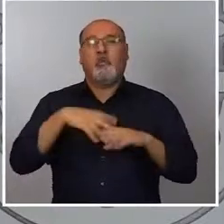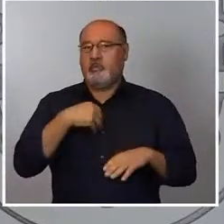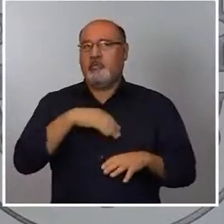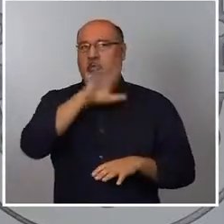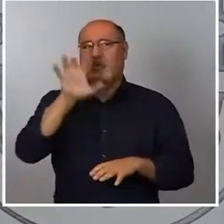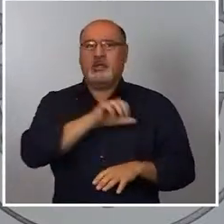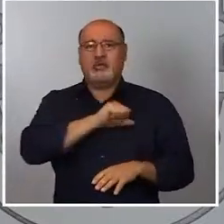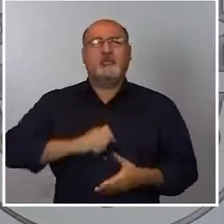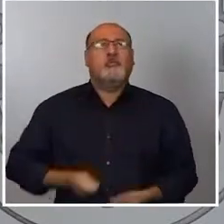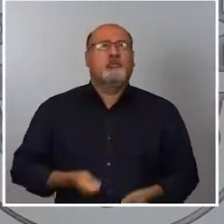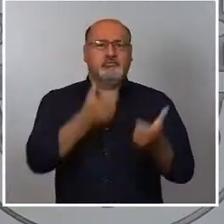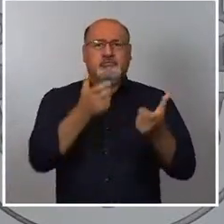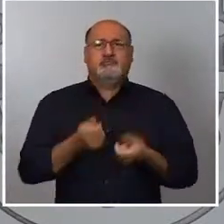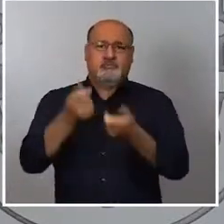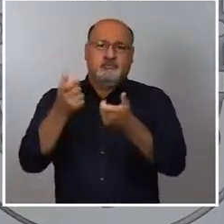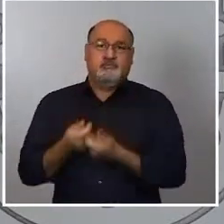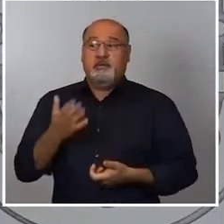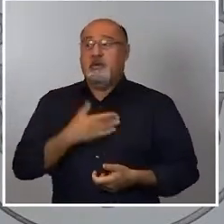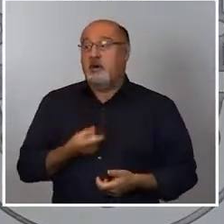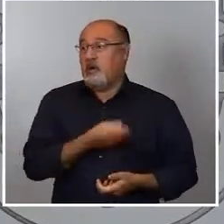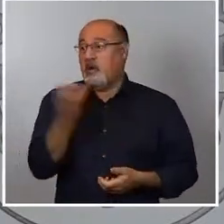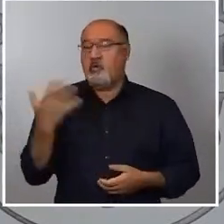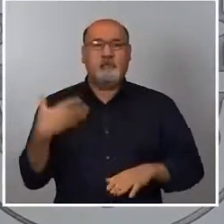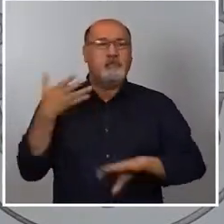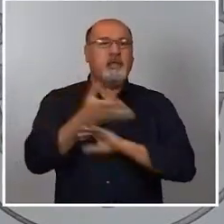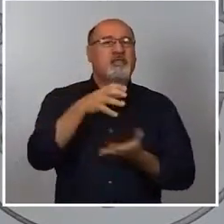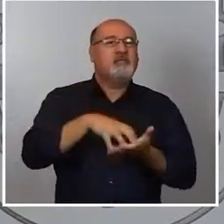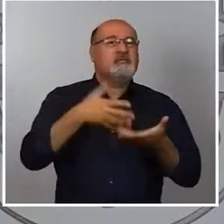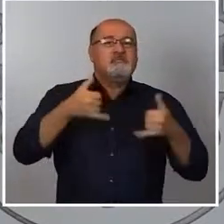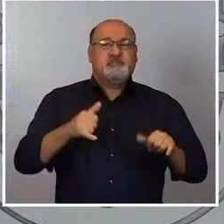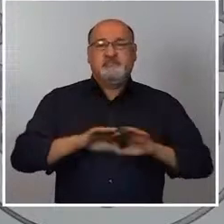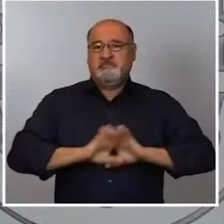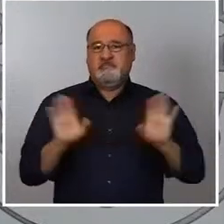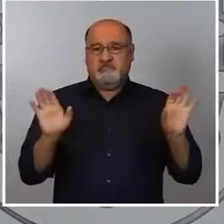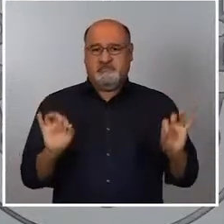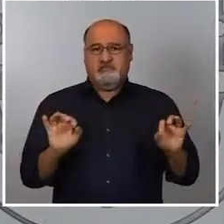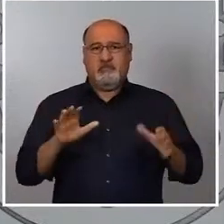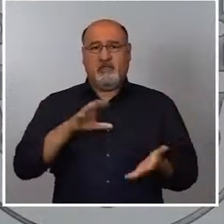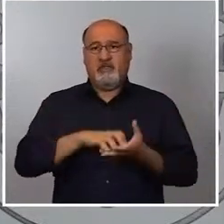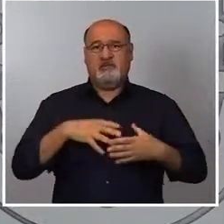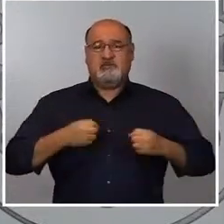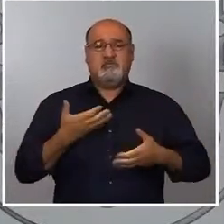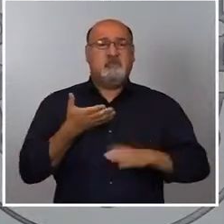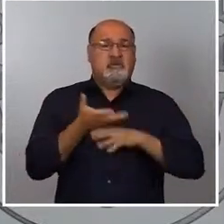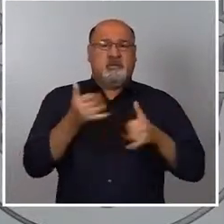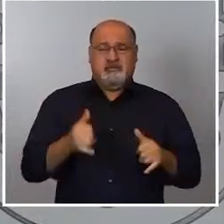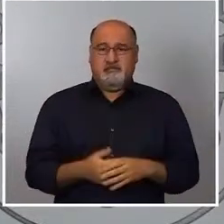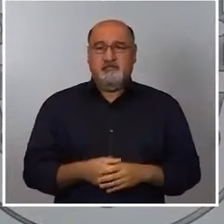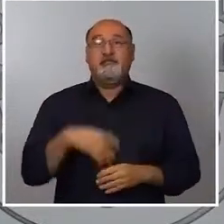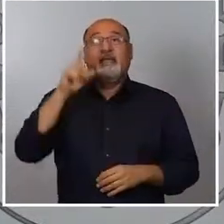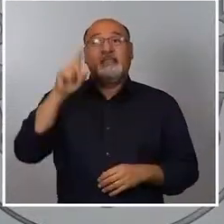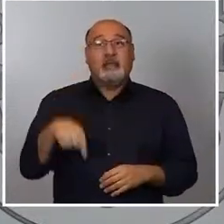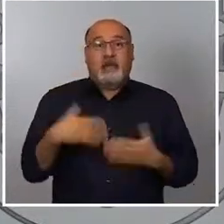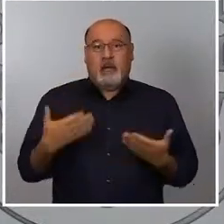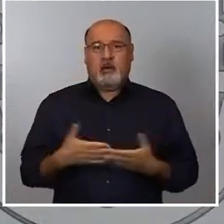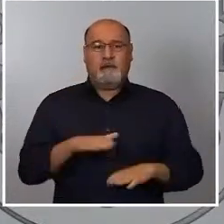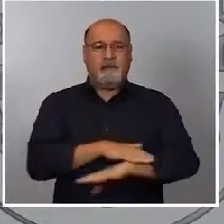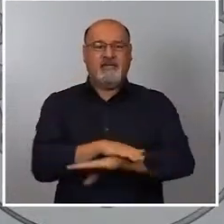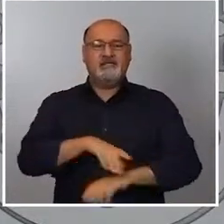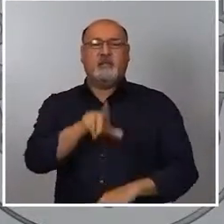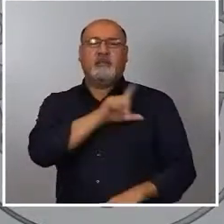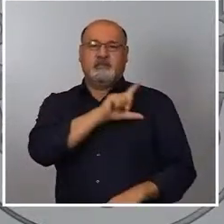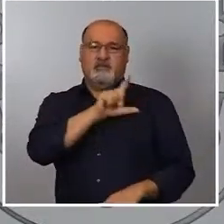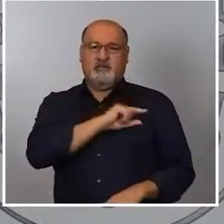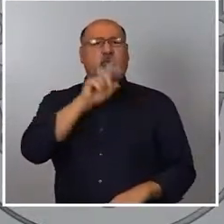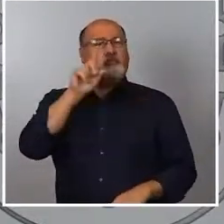a los centros de salud para para su atención y también hemos puesto en este caso el ministerio de defensa hoy va a